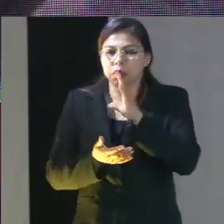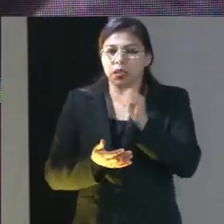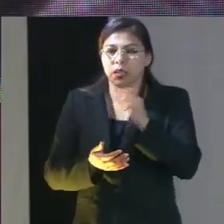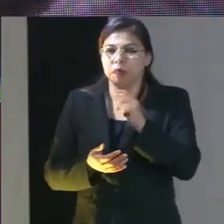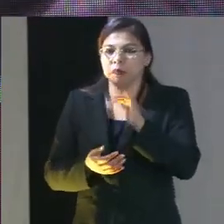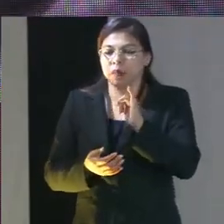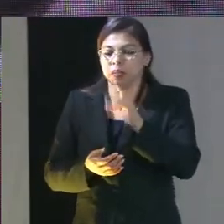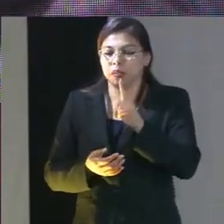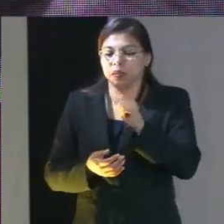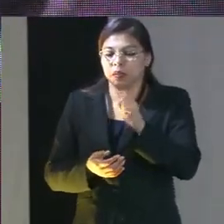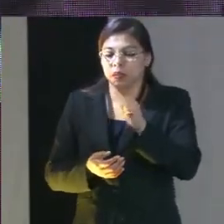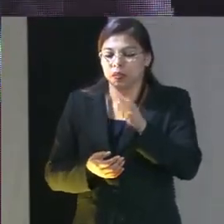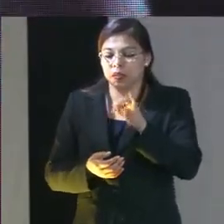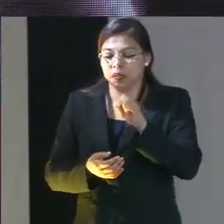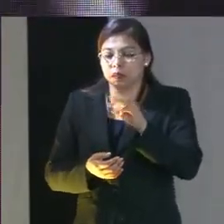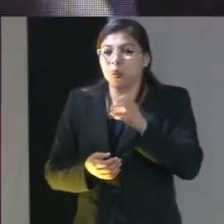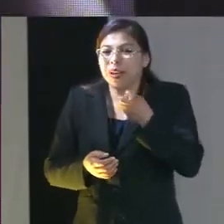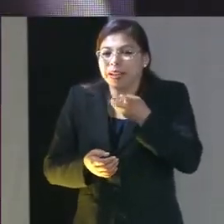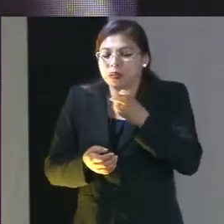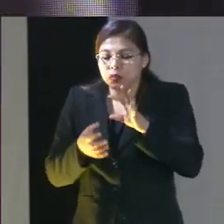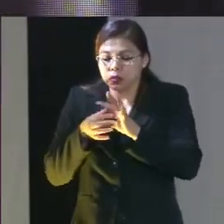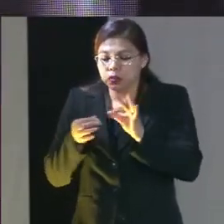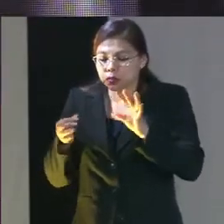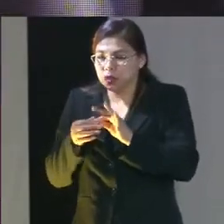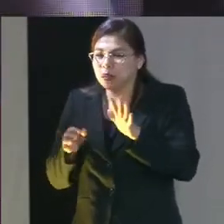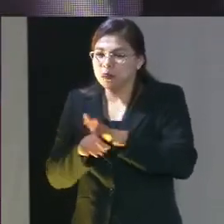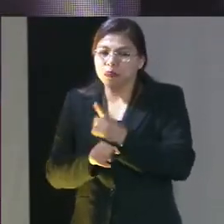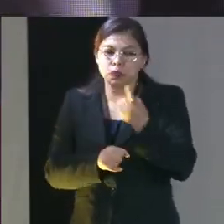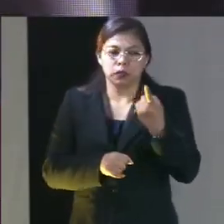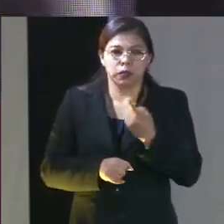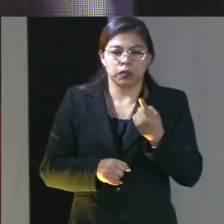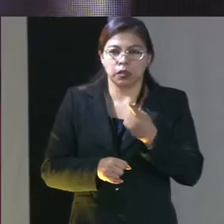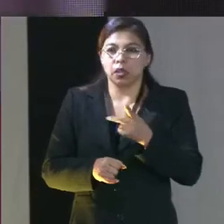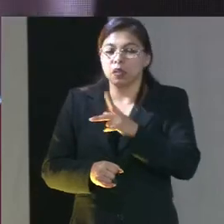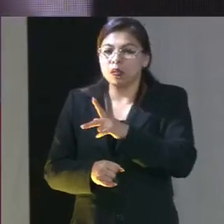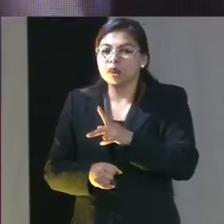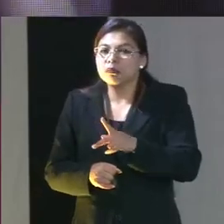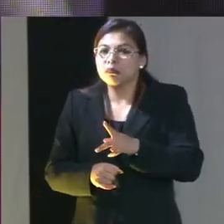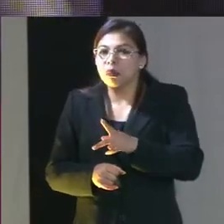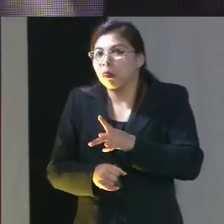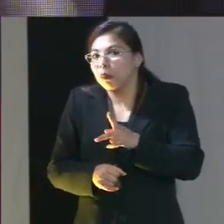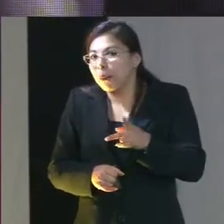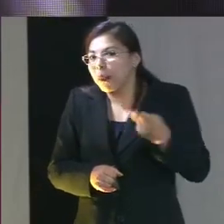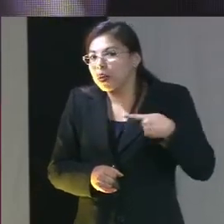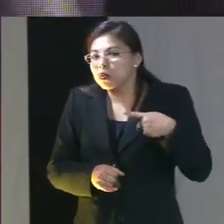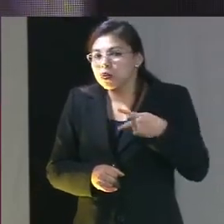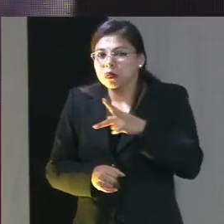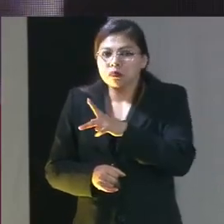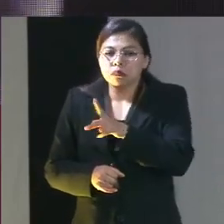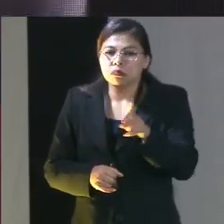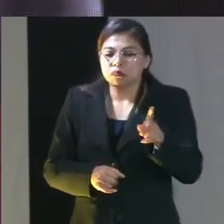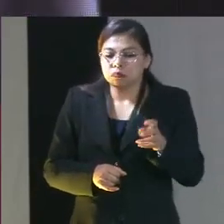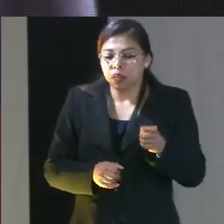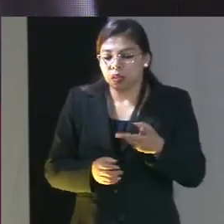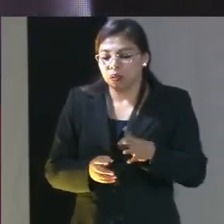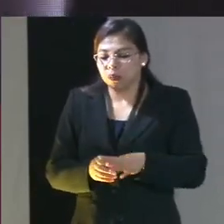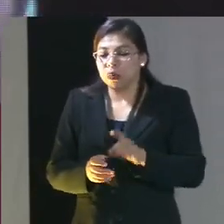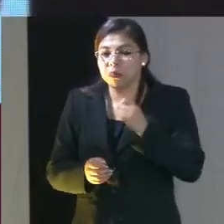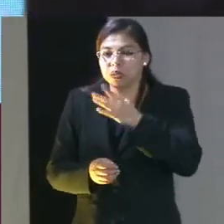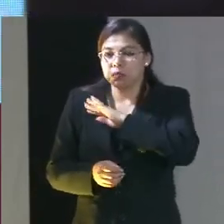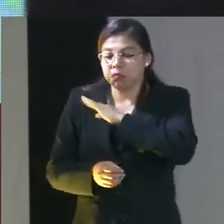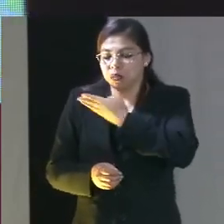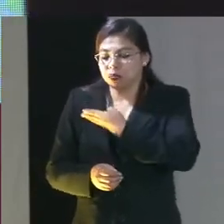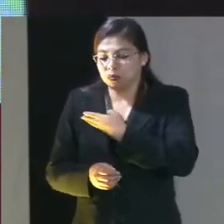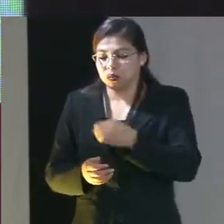precapitalista. Eso explica por qué a la población le vaya peor o le empieza a ir peor con la dominación